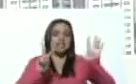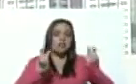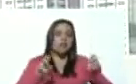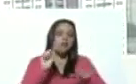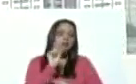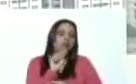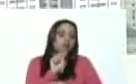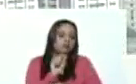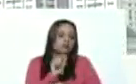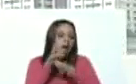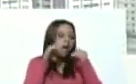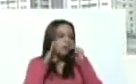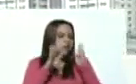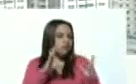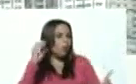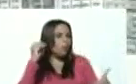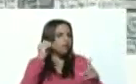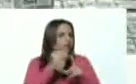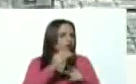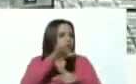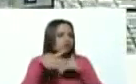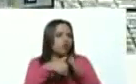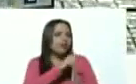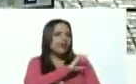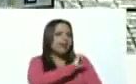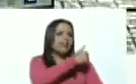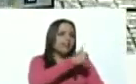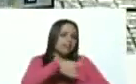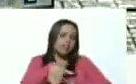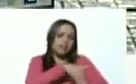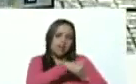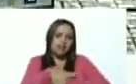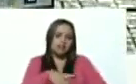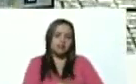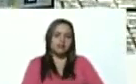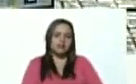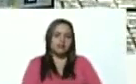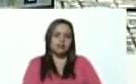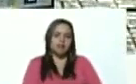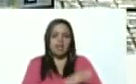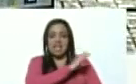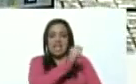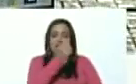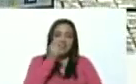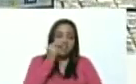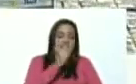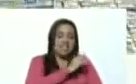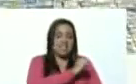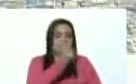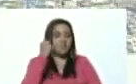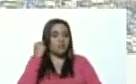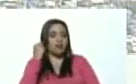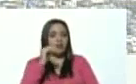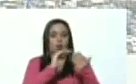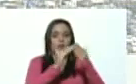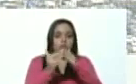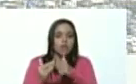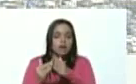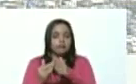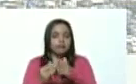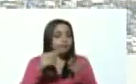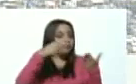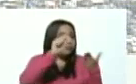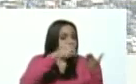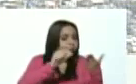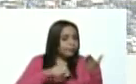nota, ustedes, jefes y jefas de calle, jefes y jefas de comunidad, tomen nota